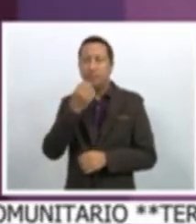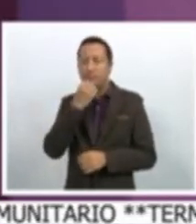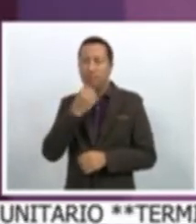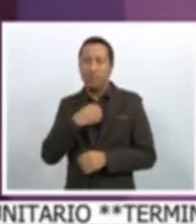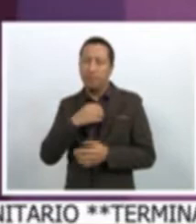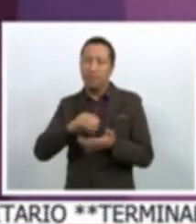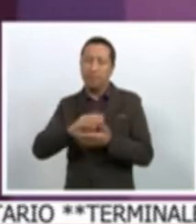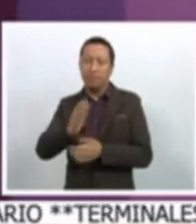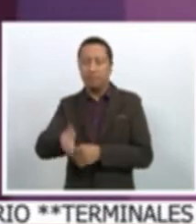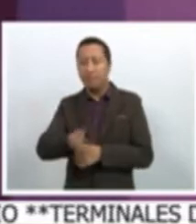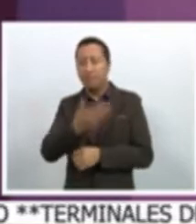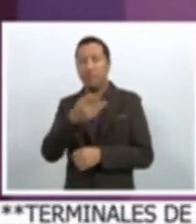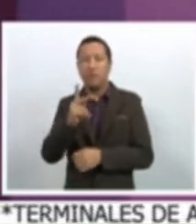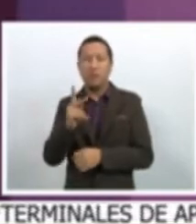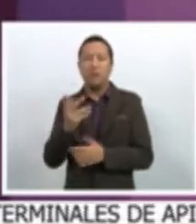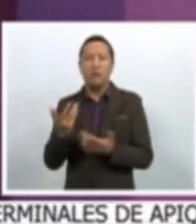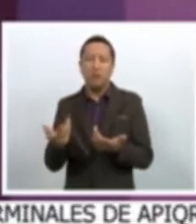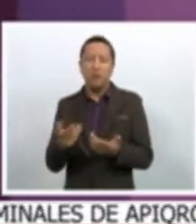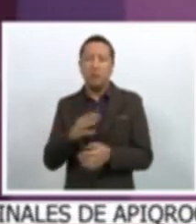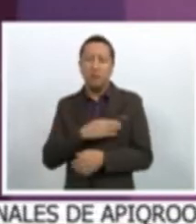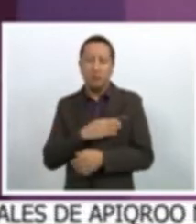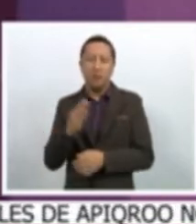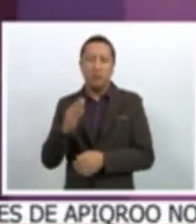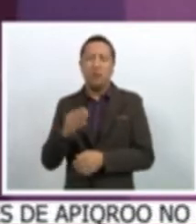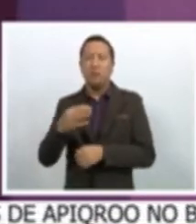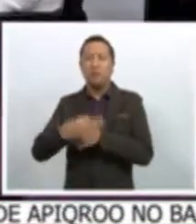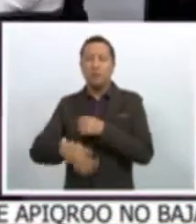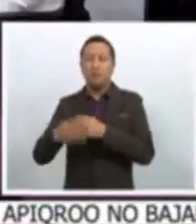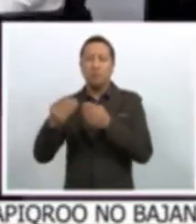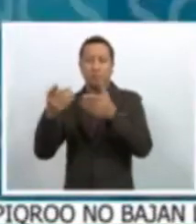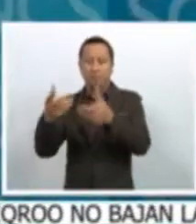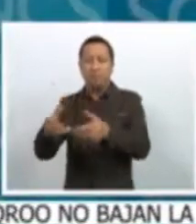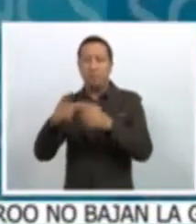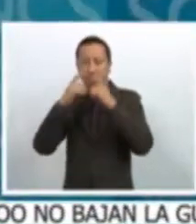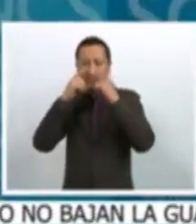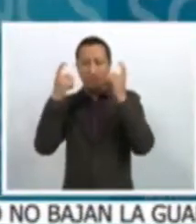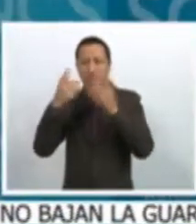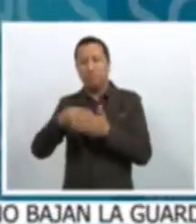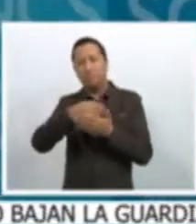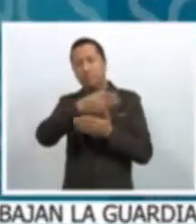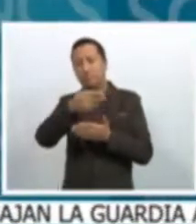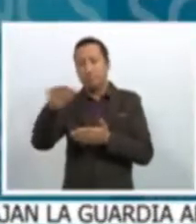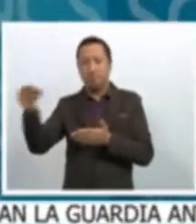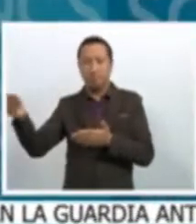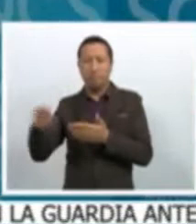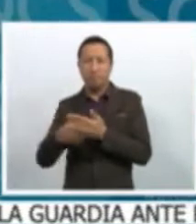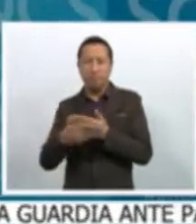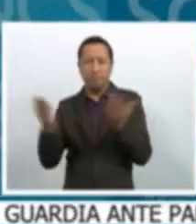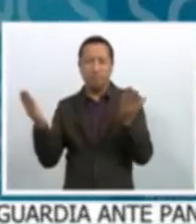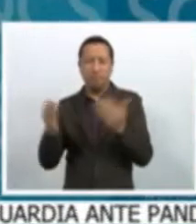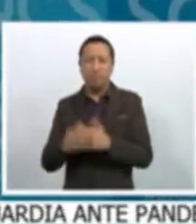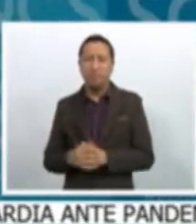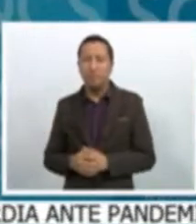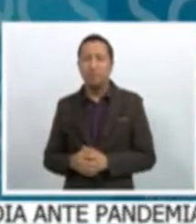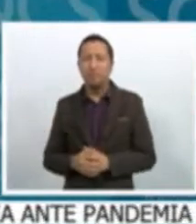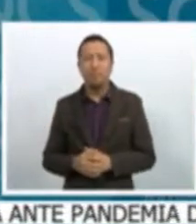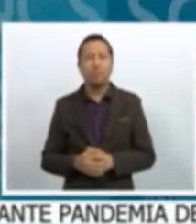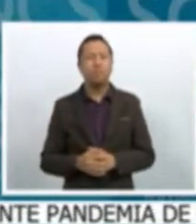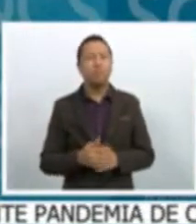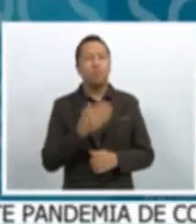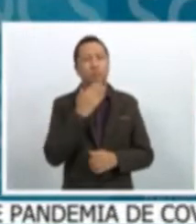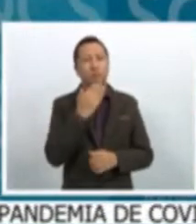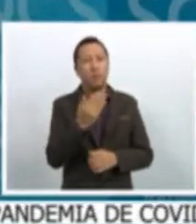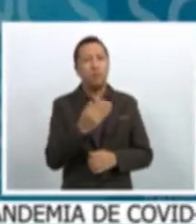estar ayudando ahorita que más lo necesitan las MIPYMES. Fernando, también nos compartes información importante en torno a un programa que